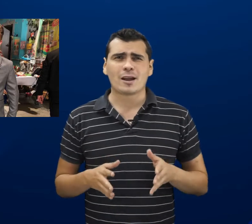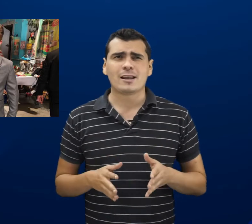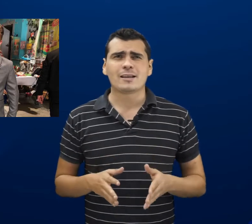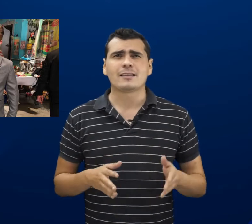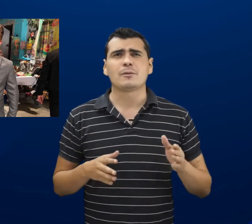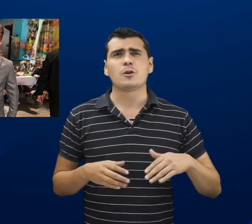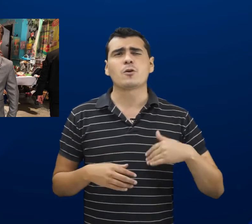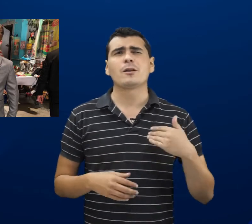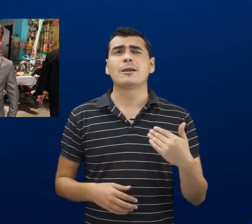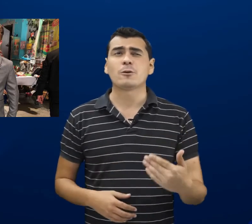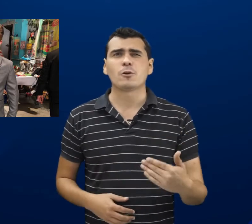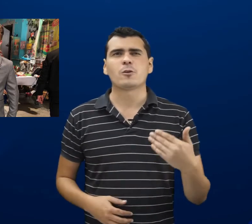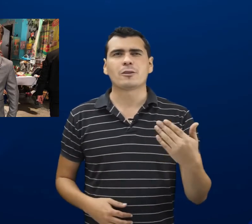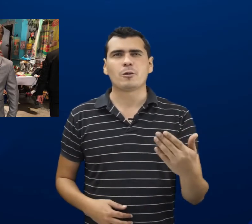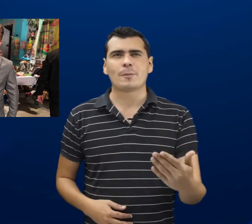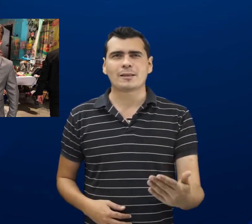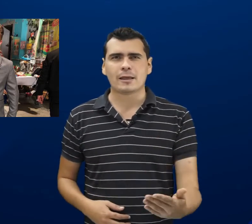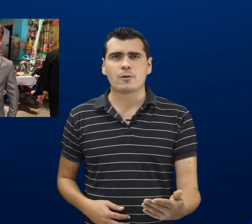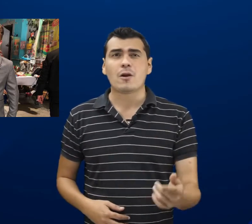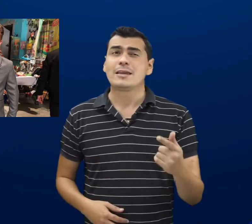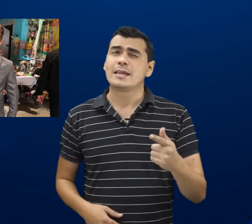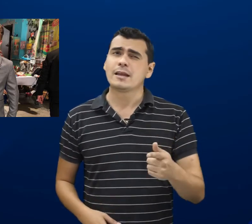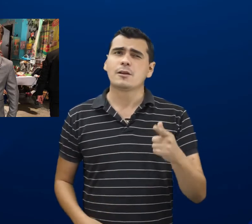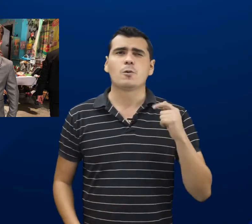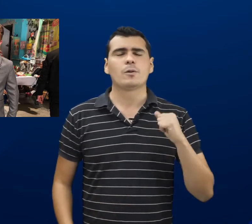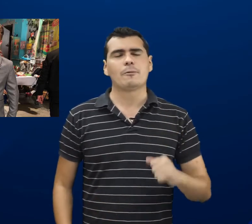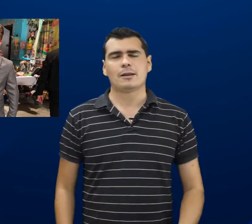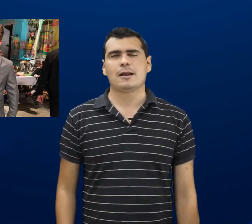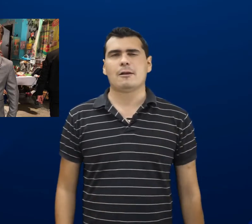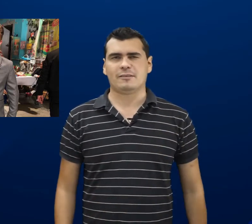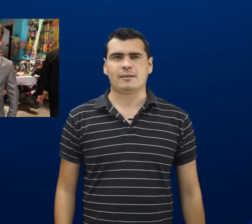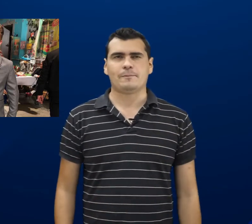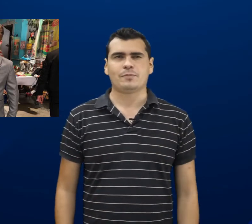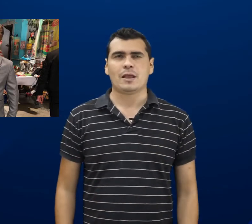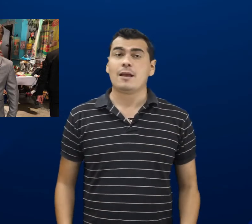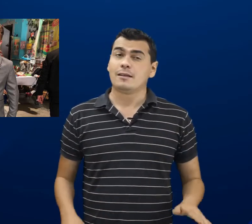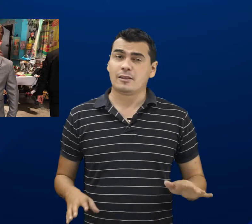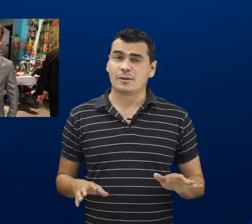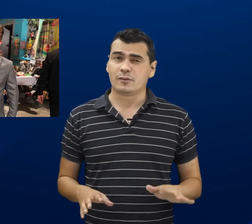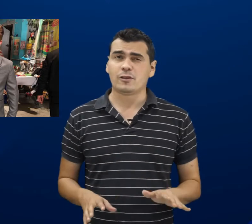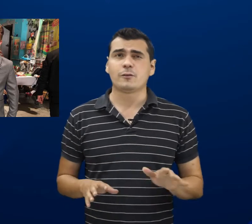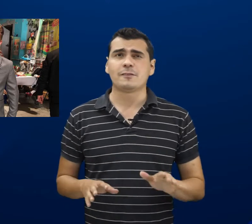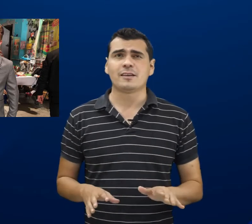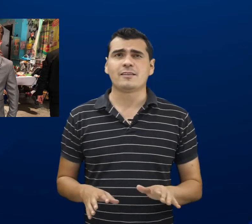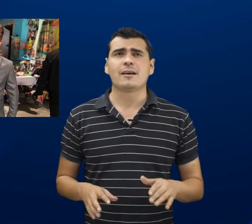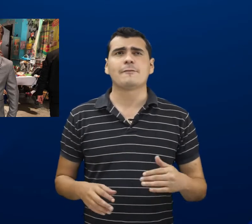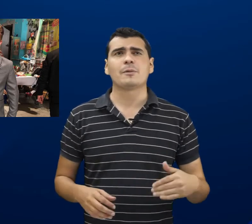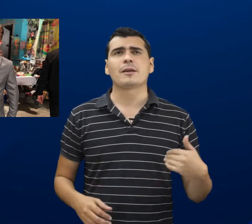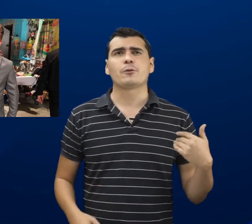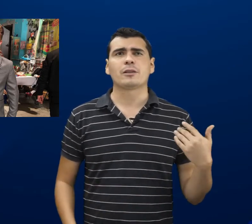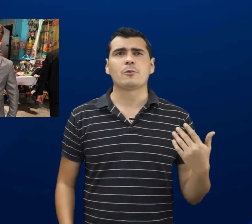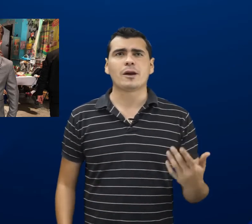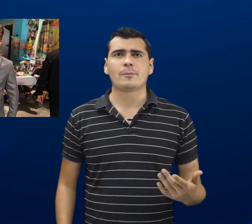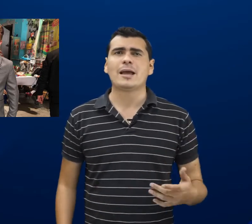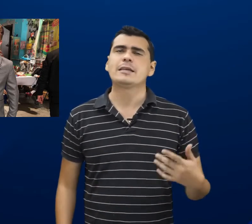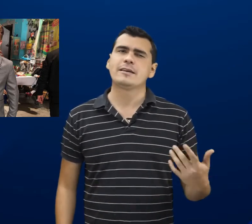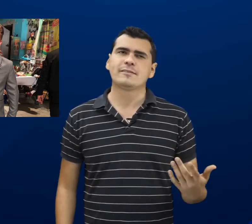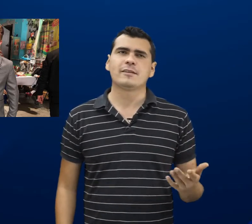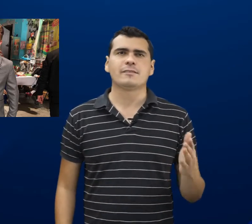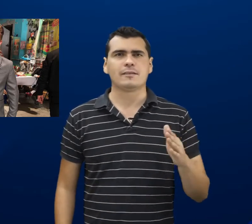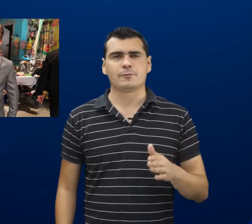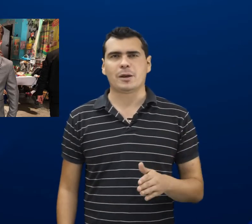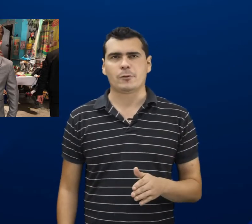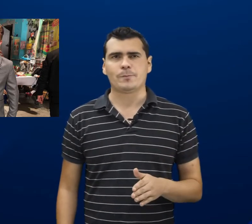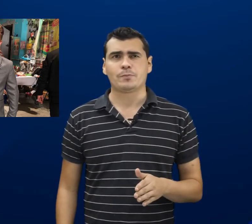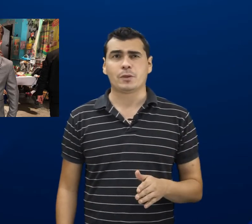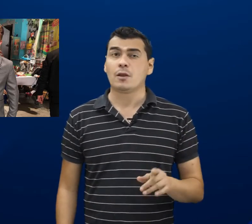policía local que terminó con el vehículo de Octavio impactado y él con una bala en la cabeza. Las versiones oficiales afirman que portaba un arma y este